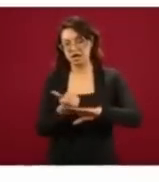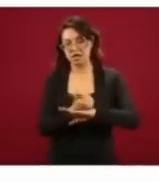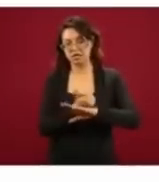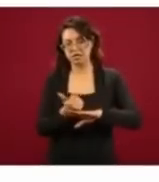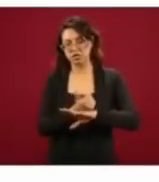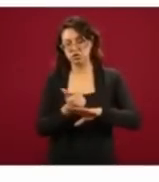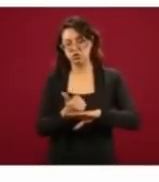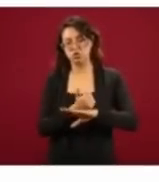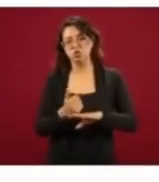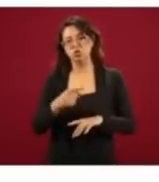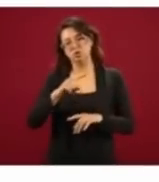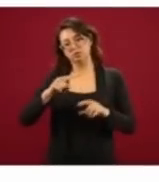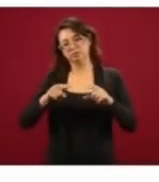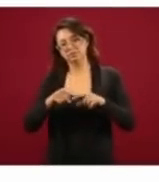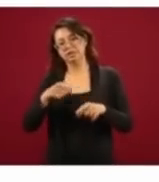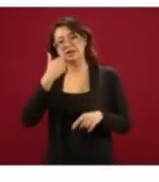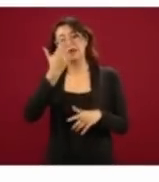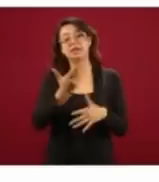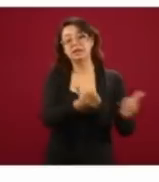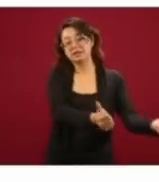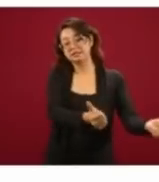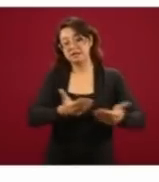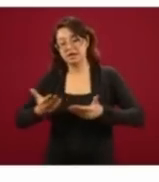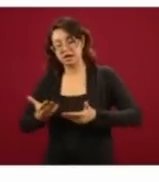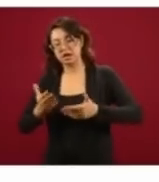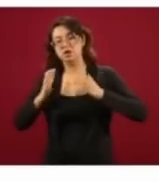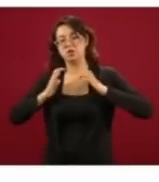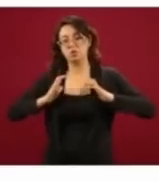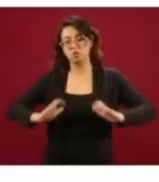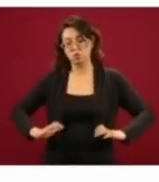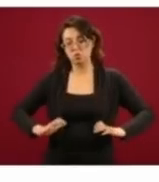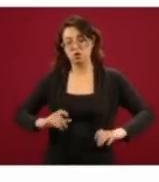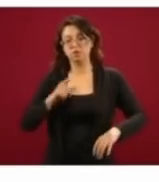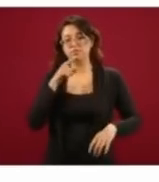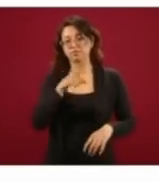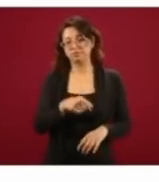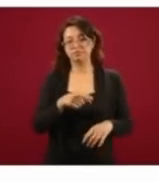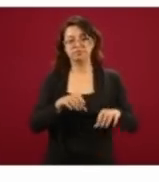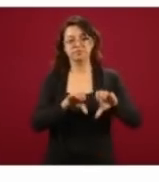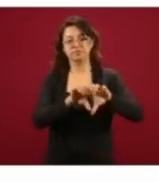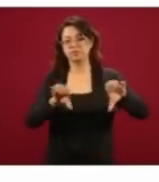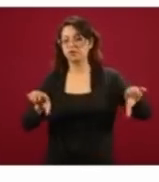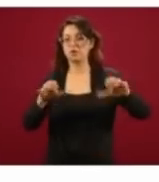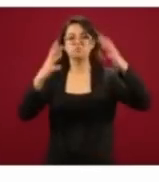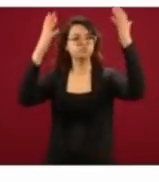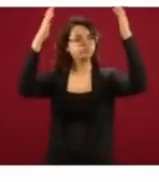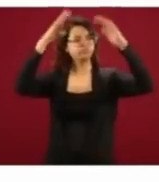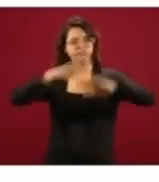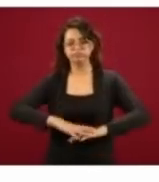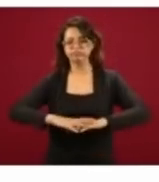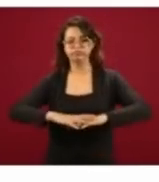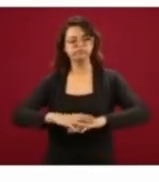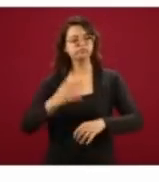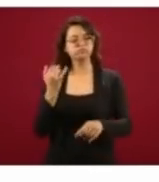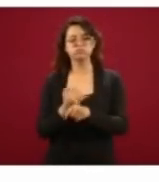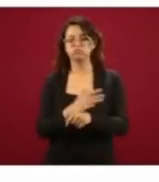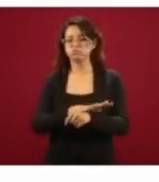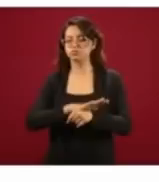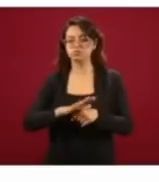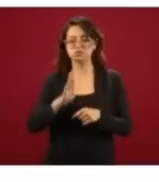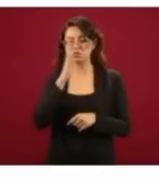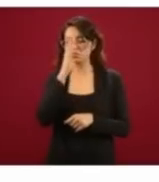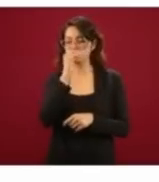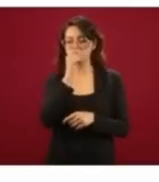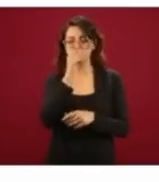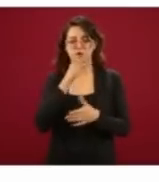rescate, que ese fue el primer intento de rescate, está totalmente colapsado, por lo que se confirma